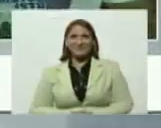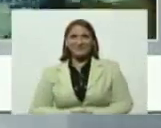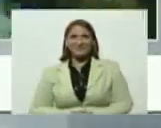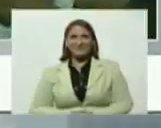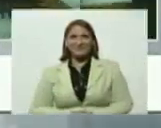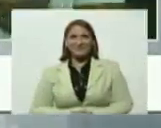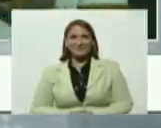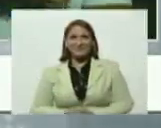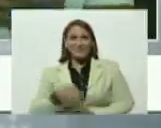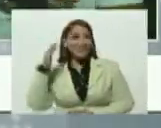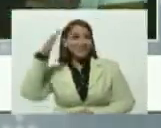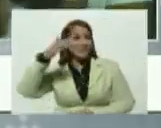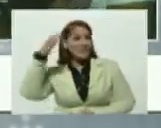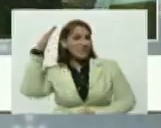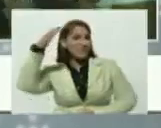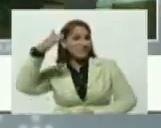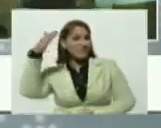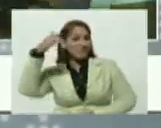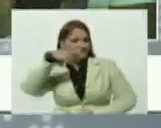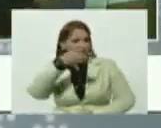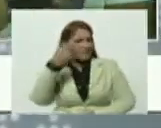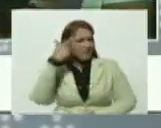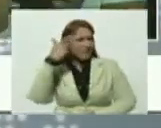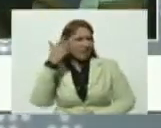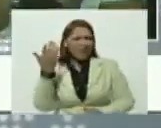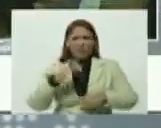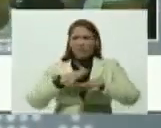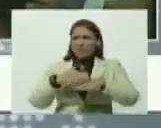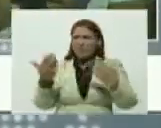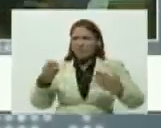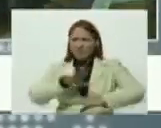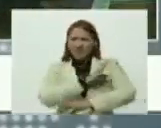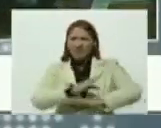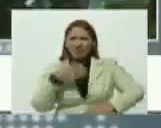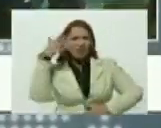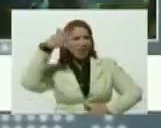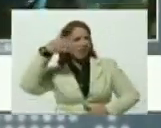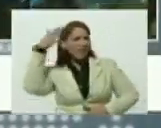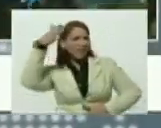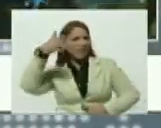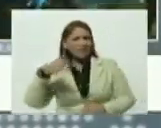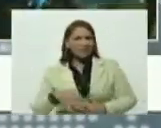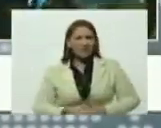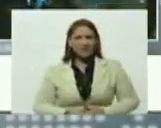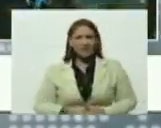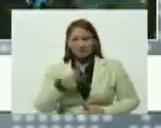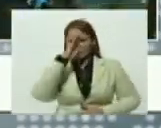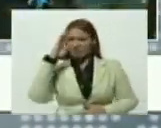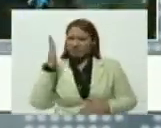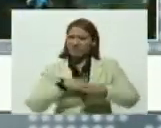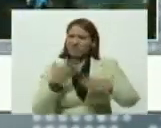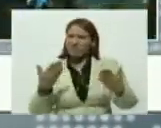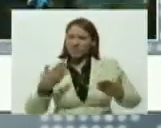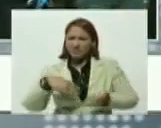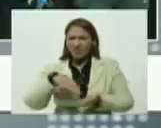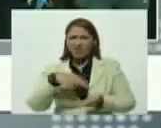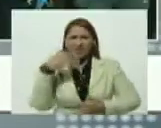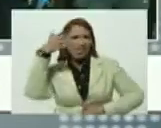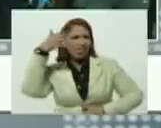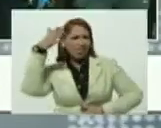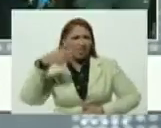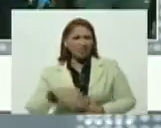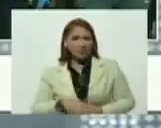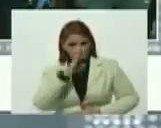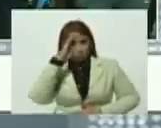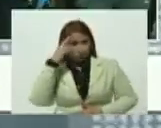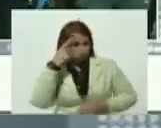Pero con la mano así todo el tiempo, ¿eh? Yo no sé por qué los raperos ponen la mano así. Diosdado, cuando uno va a bailar rap, Diosdado es tremendo